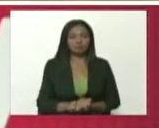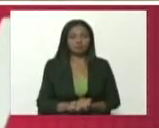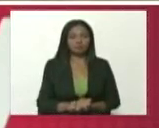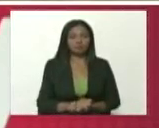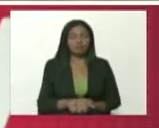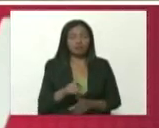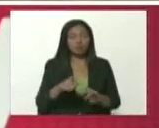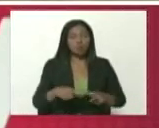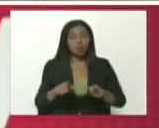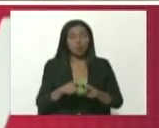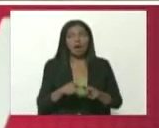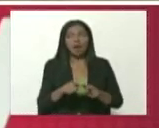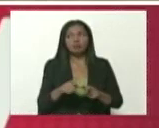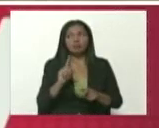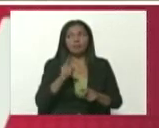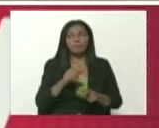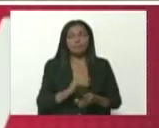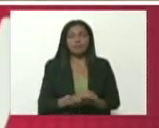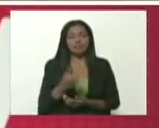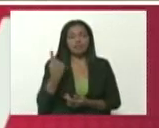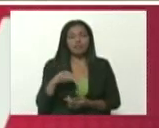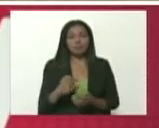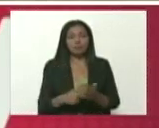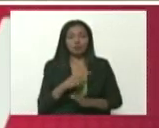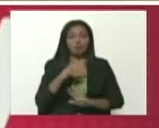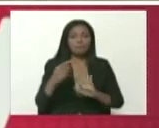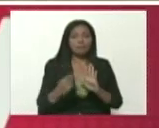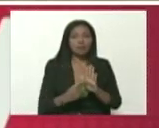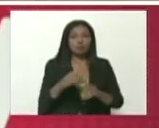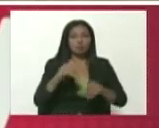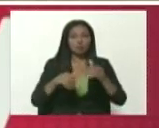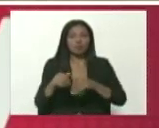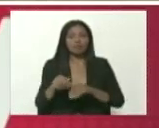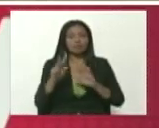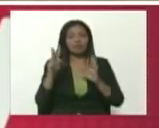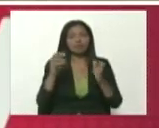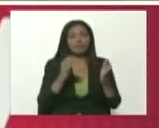Acá en la UVC Eduardo Matías Lozada contamos con un total de electores de